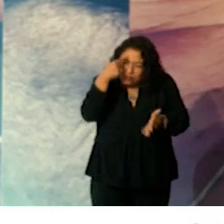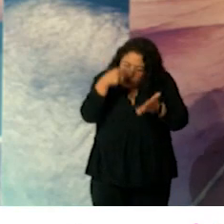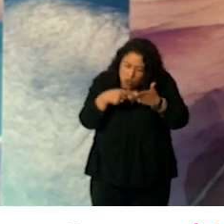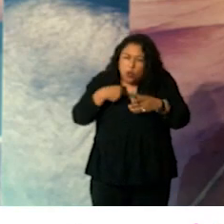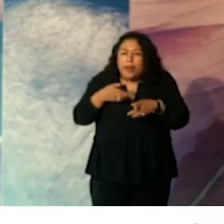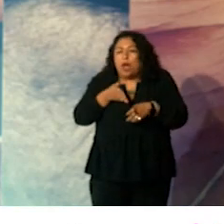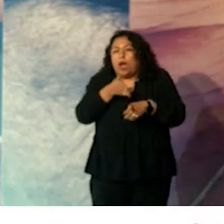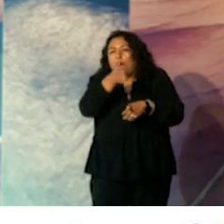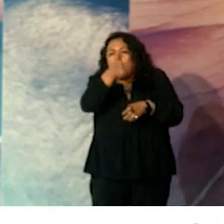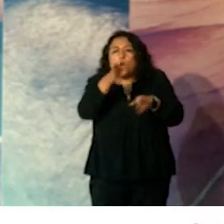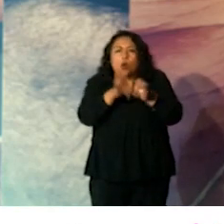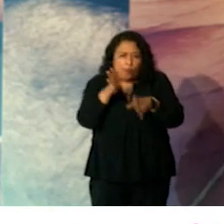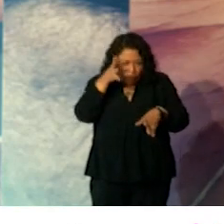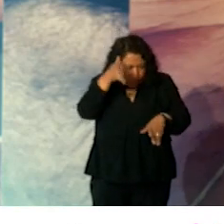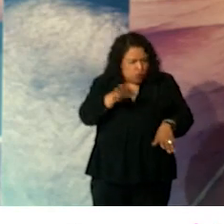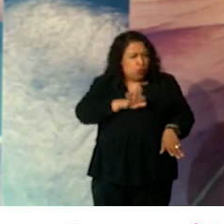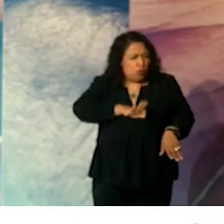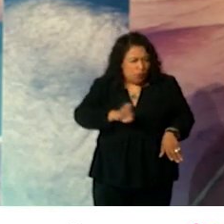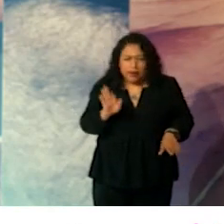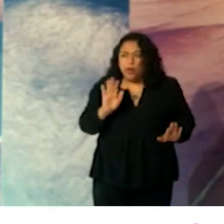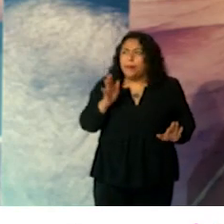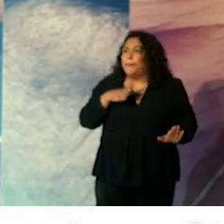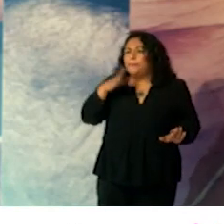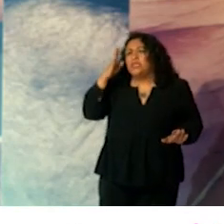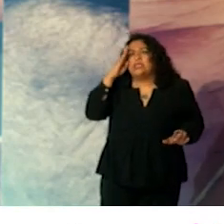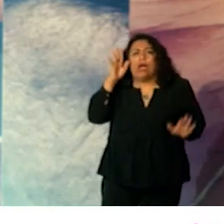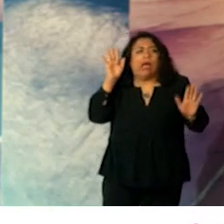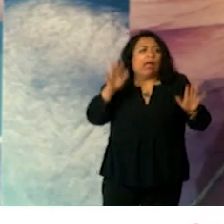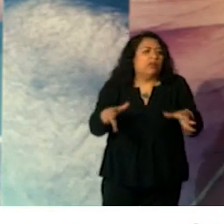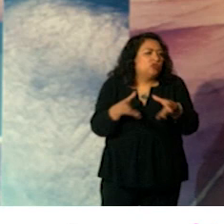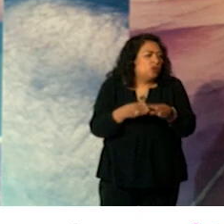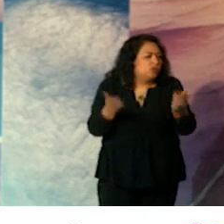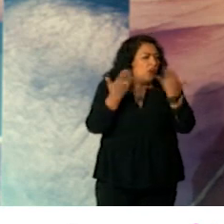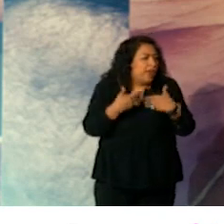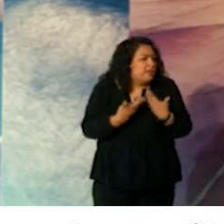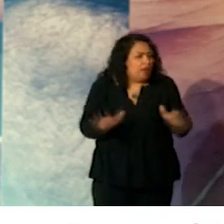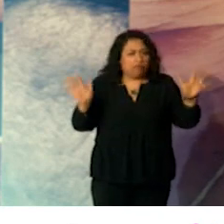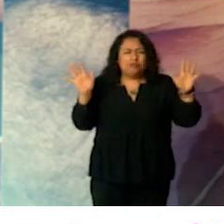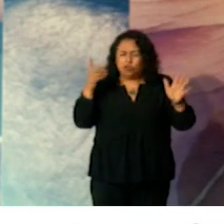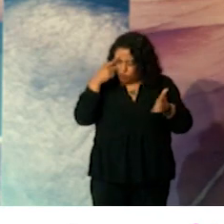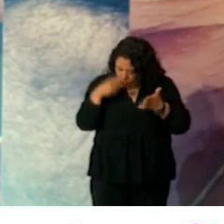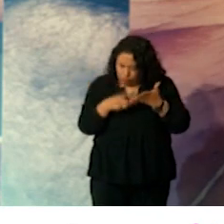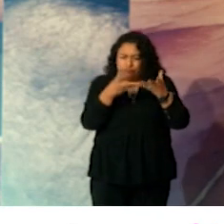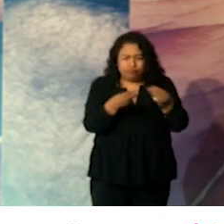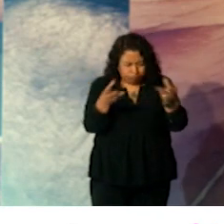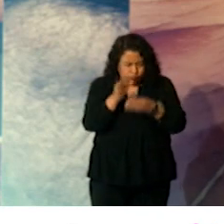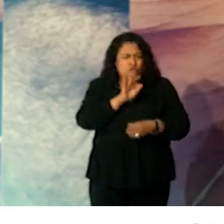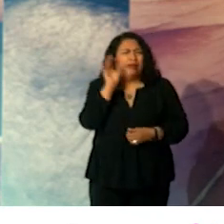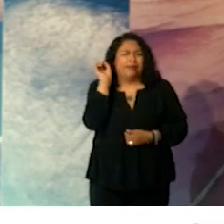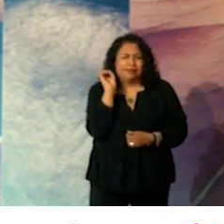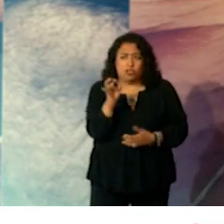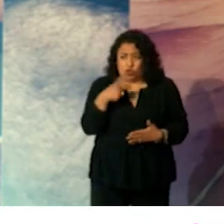vería la ruta de construcción de un futuro, sin pensar en que ya no hay solución. Yo sí creo que hay muchas soluciones. Es